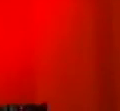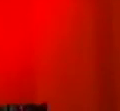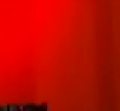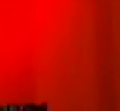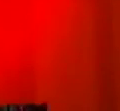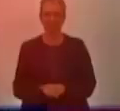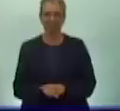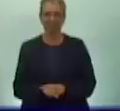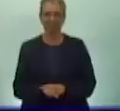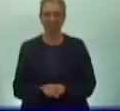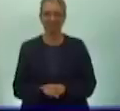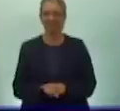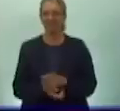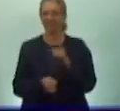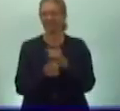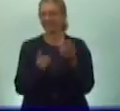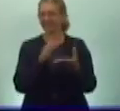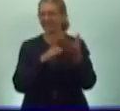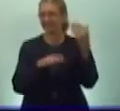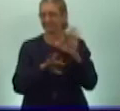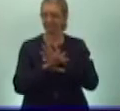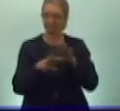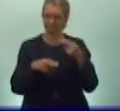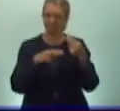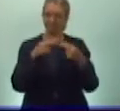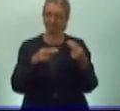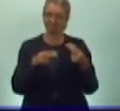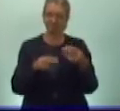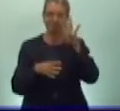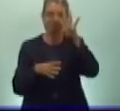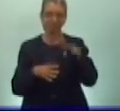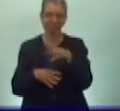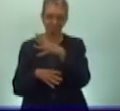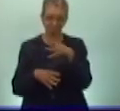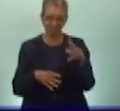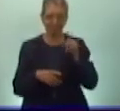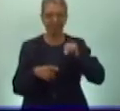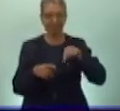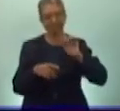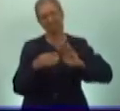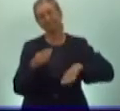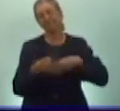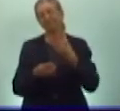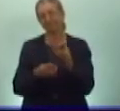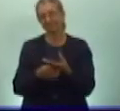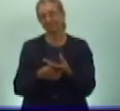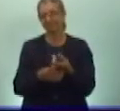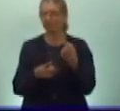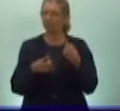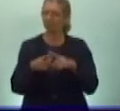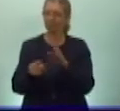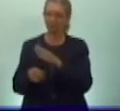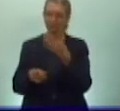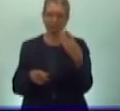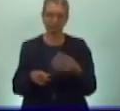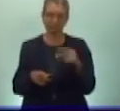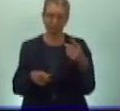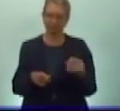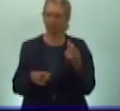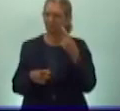En encuentros anteriores han realizado ustedes ejercicios con tablas. Les propongo ver el siguiente ejercicio, lo interesante